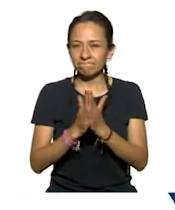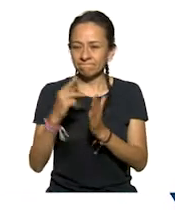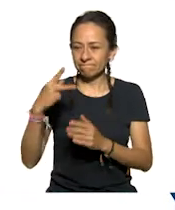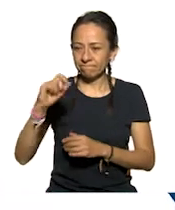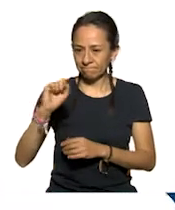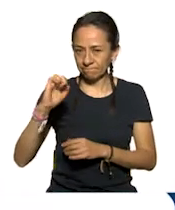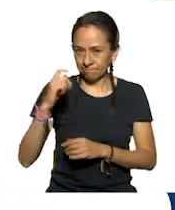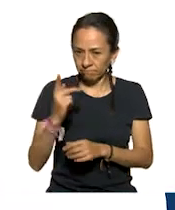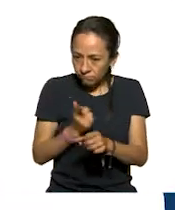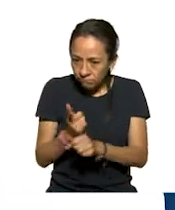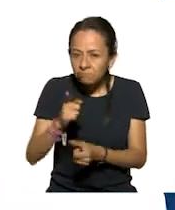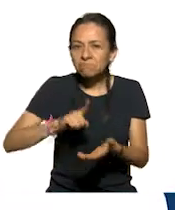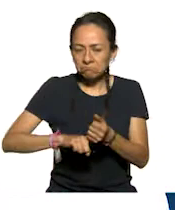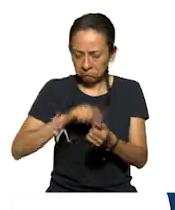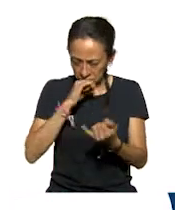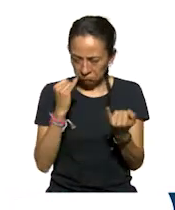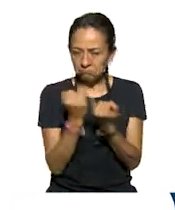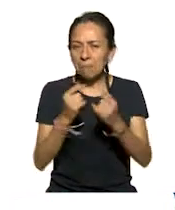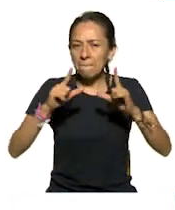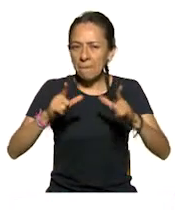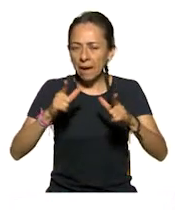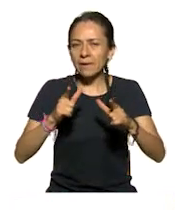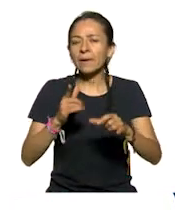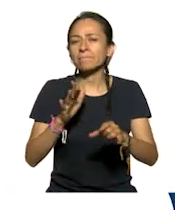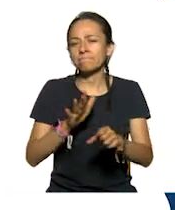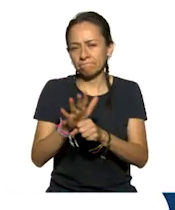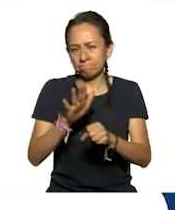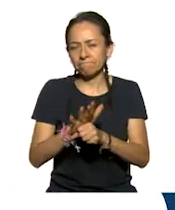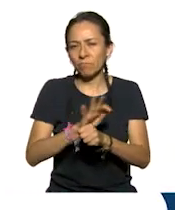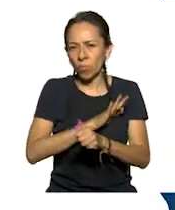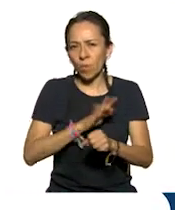los libros de texto en la página